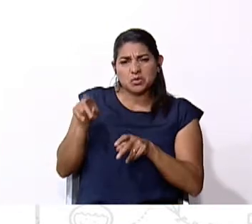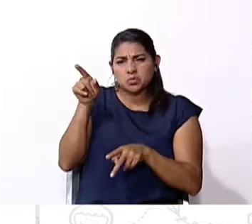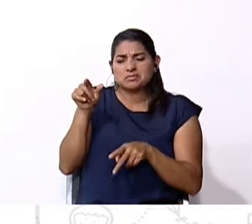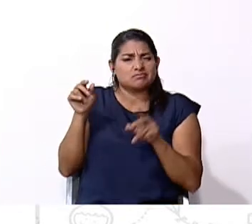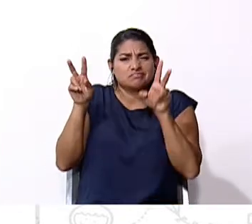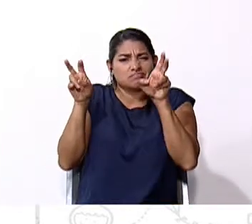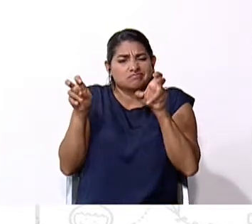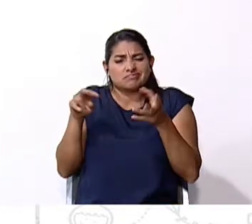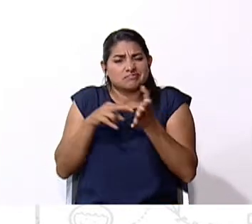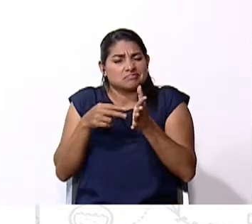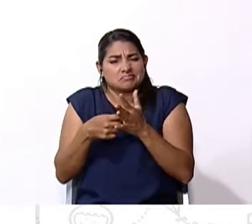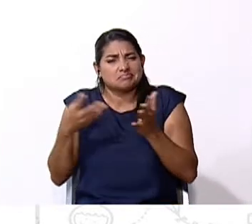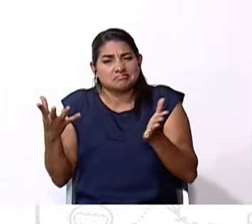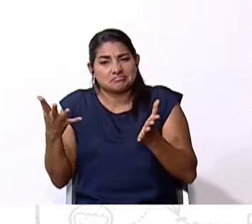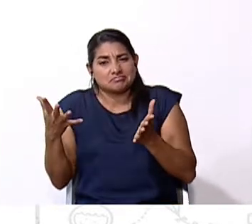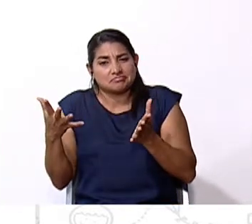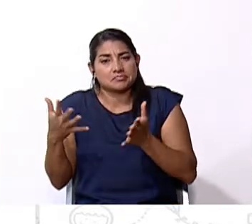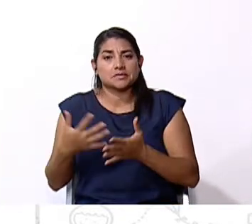entonces?